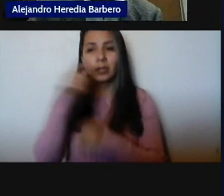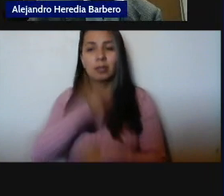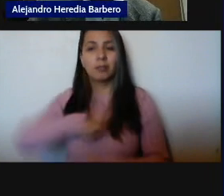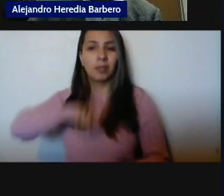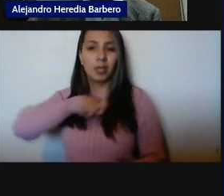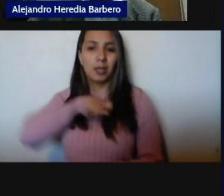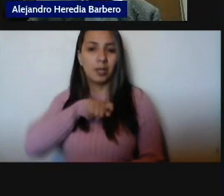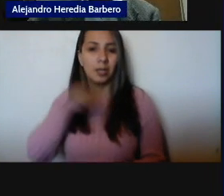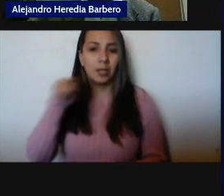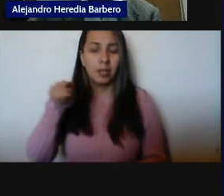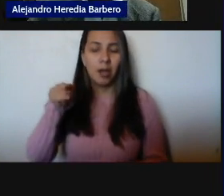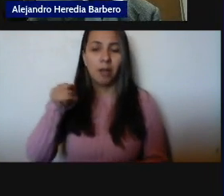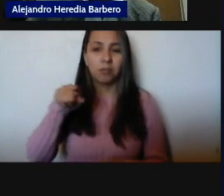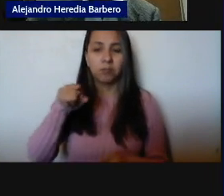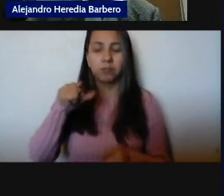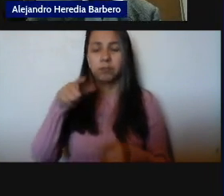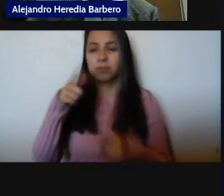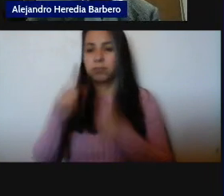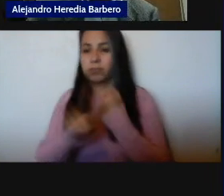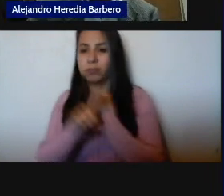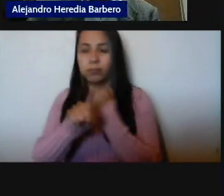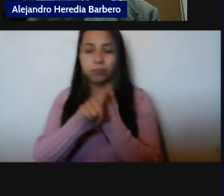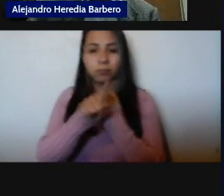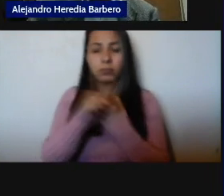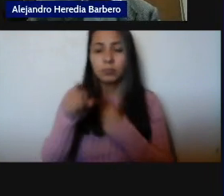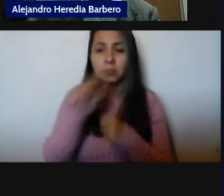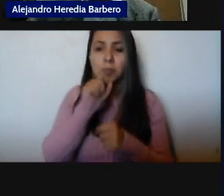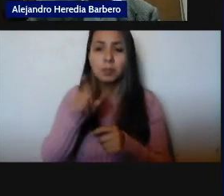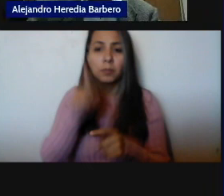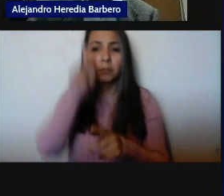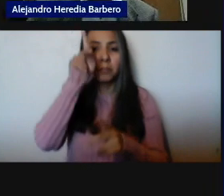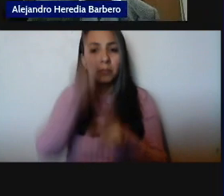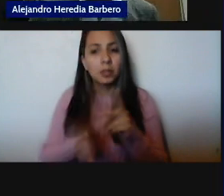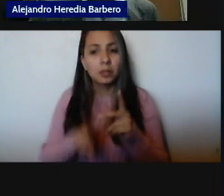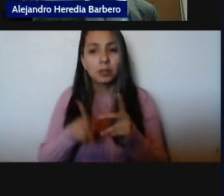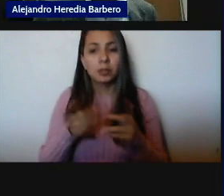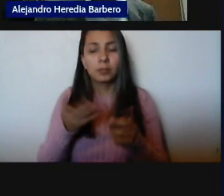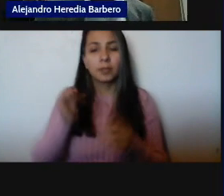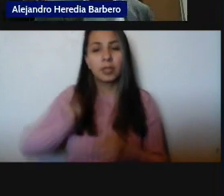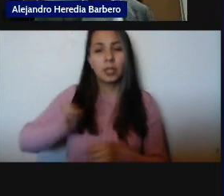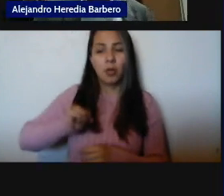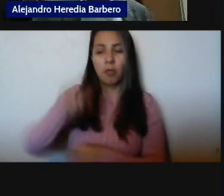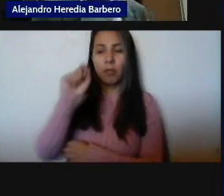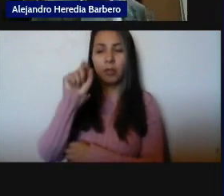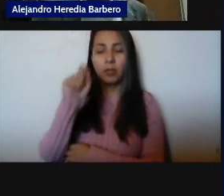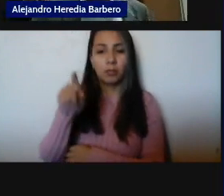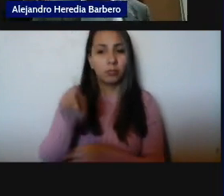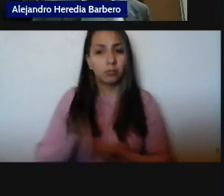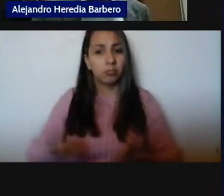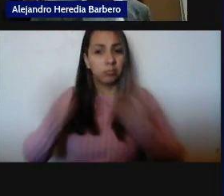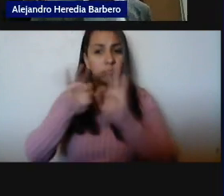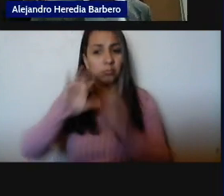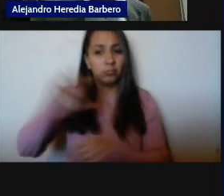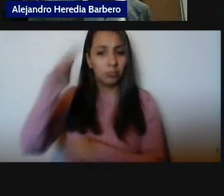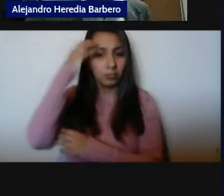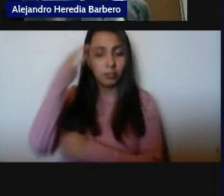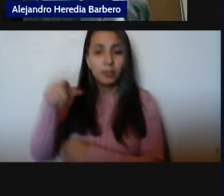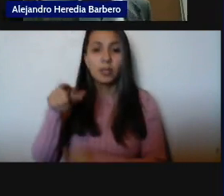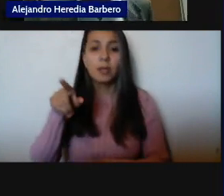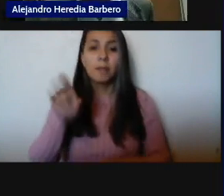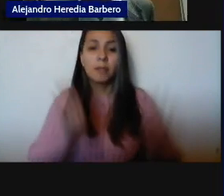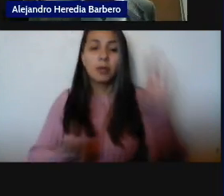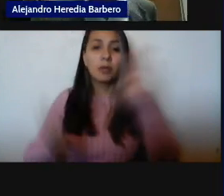España republicana, fue combatiente de las brigadas internacionales, es un biomatemático del siglo XX muy importante, él es